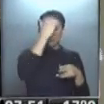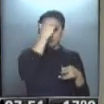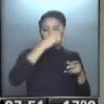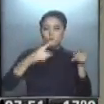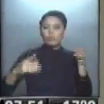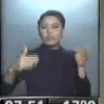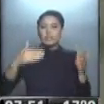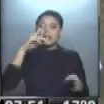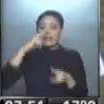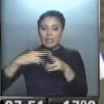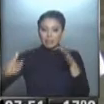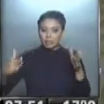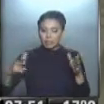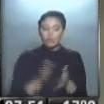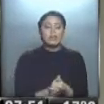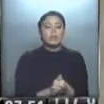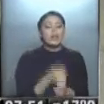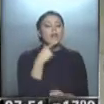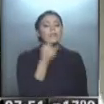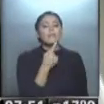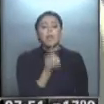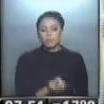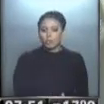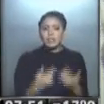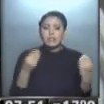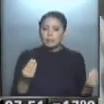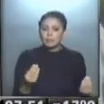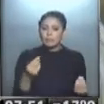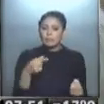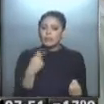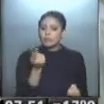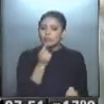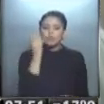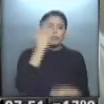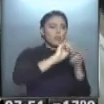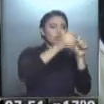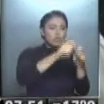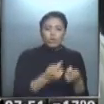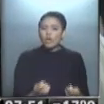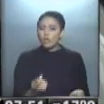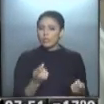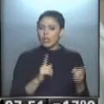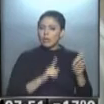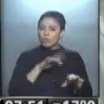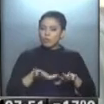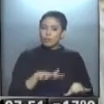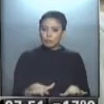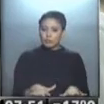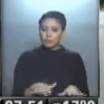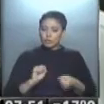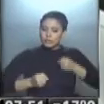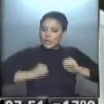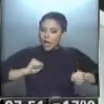con Retiro. Bueno, Néstor Piris, le pregunto, ¿qué es lo que ocurrió? Las ventanillas están rotas, hubo realmente momentos de